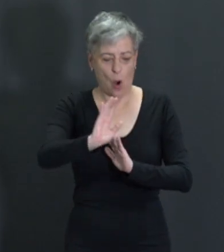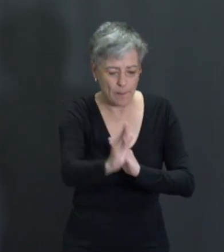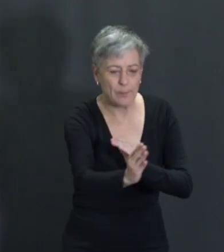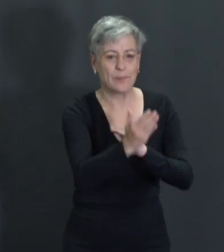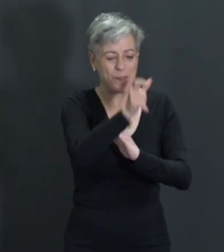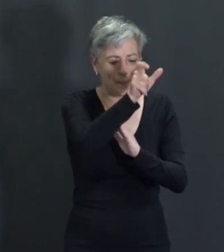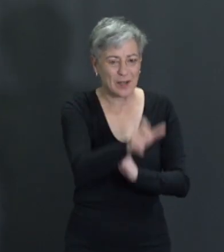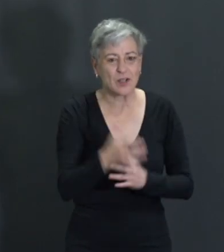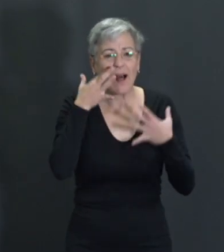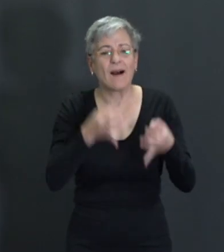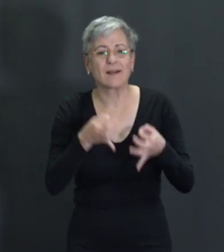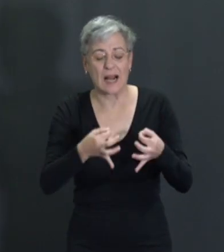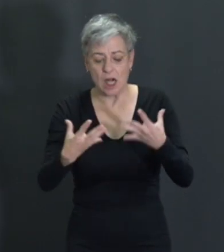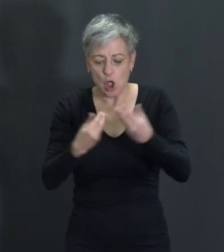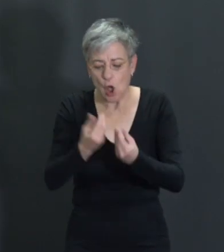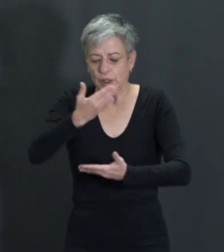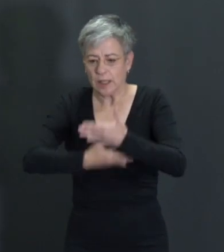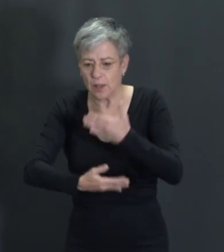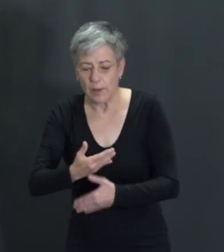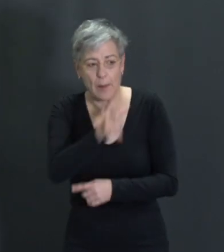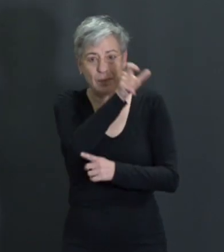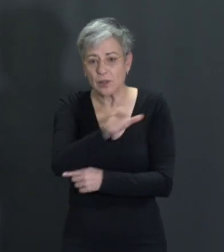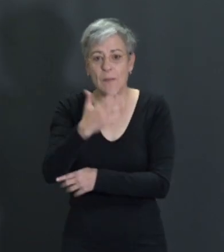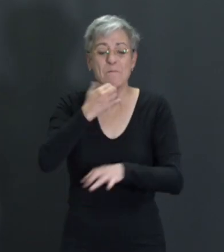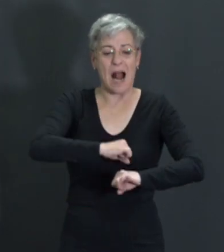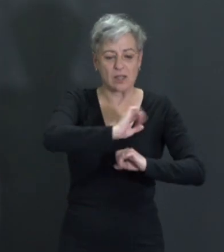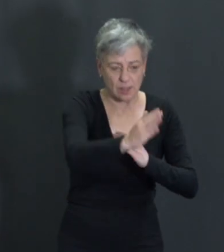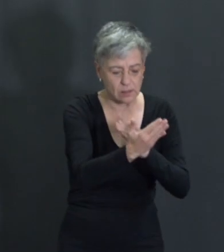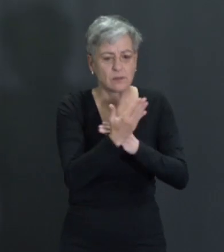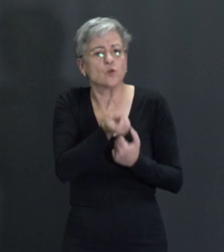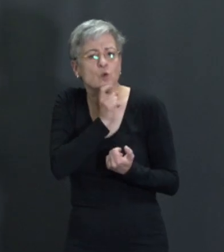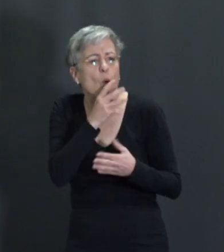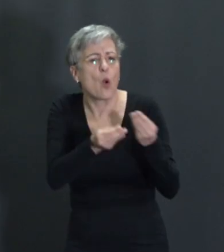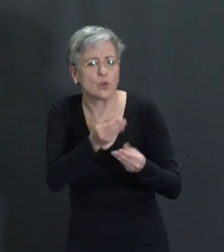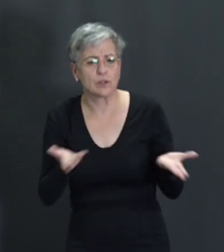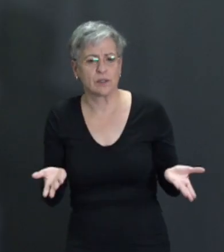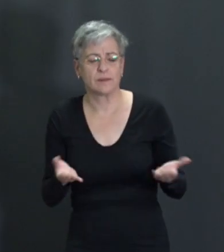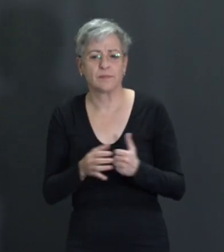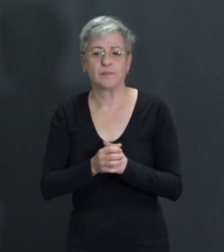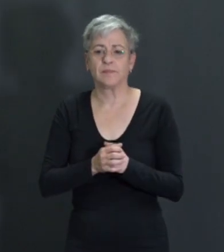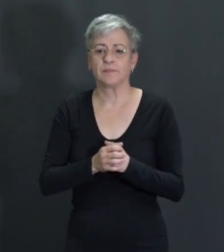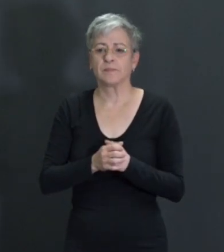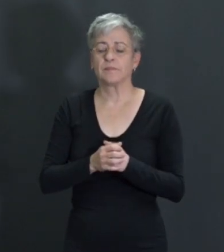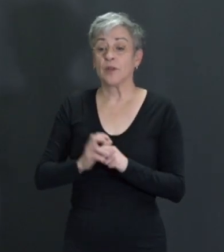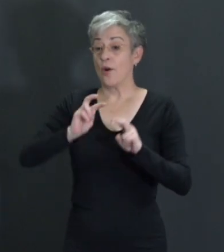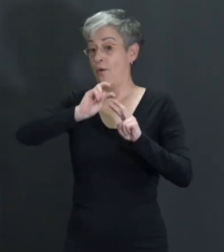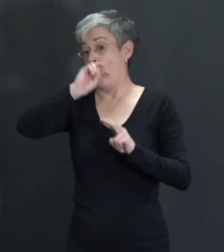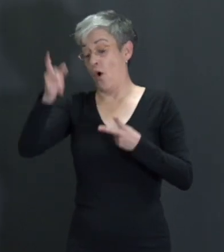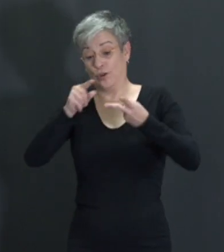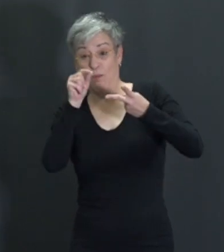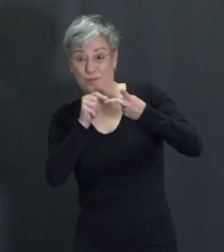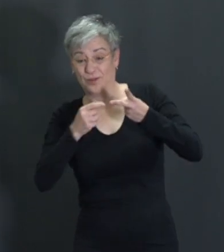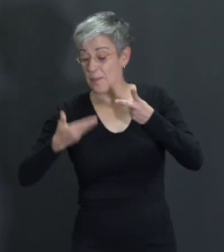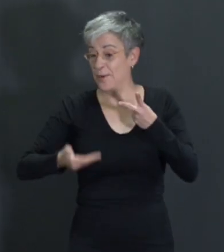personas con discapacidad, a las propias personas mayores. Otra amiga de este